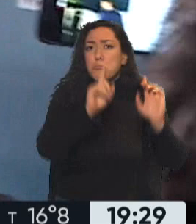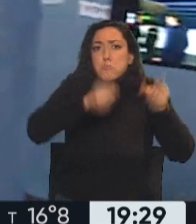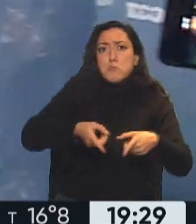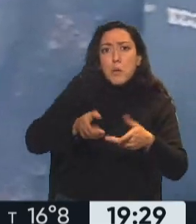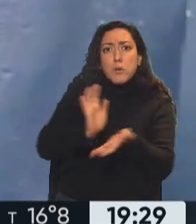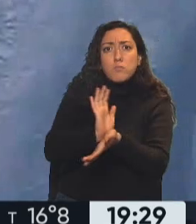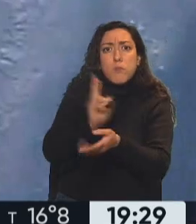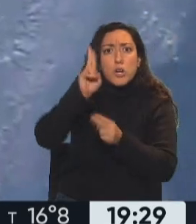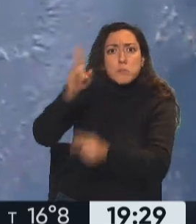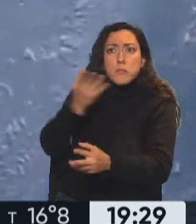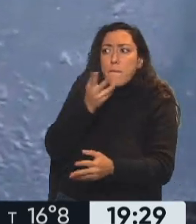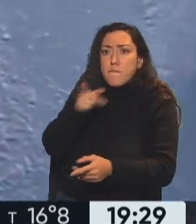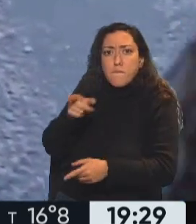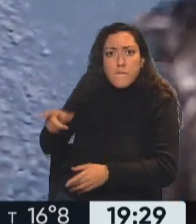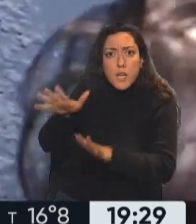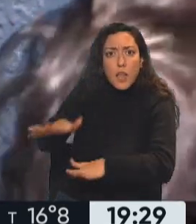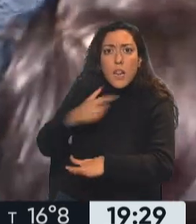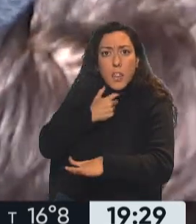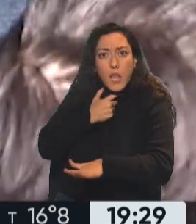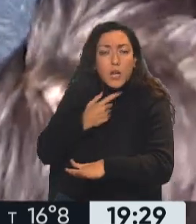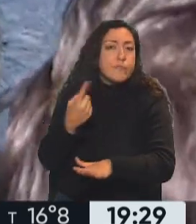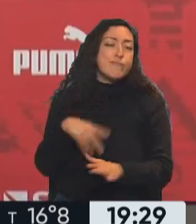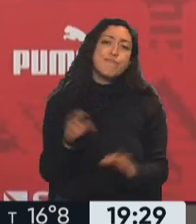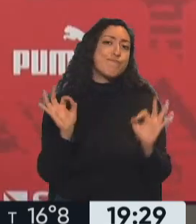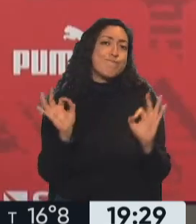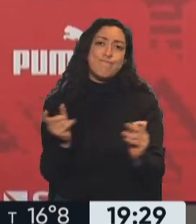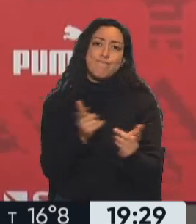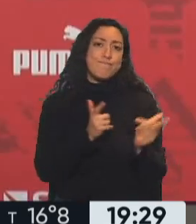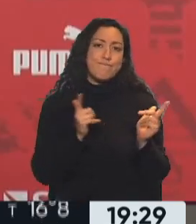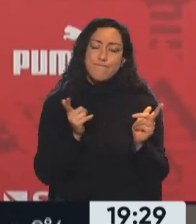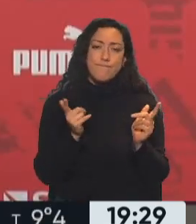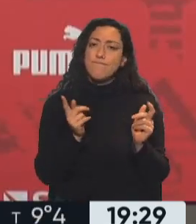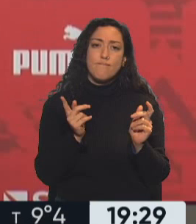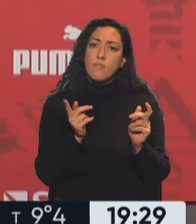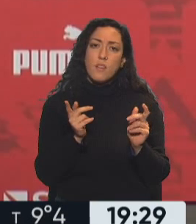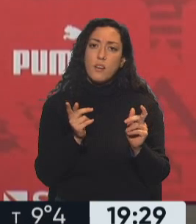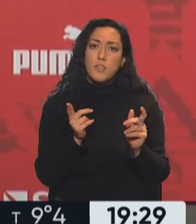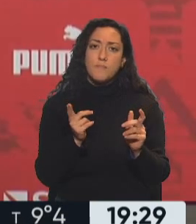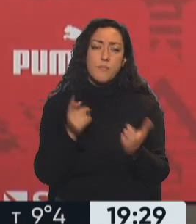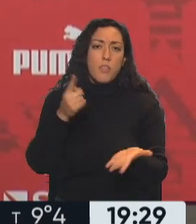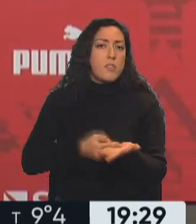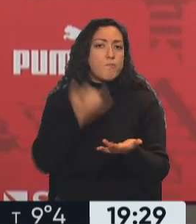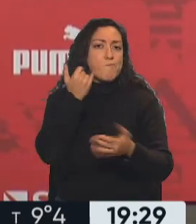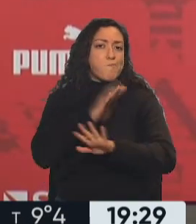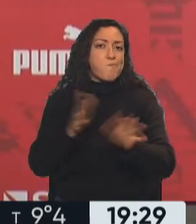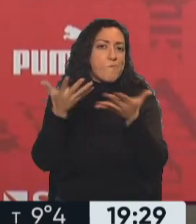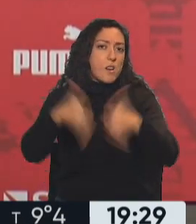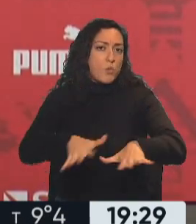ganado el técnico, pero que no alcanzó para desistir de la justamente decisión que había